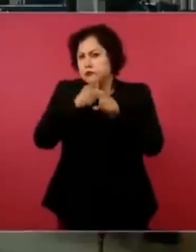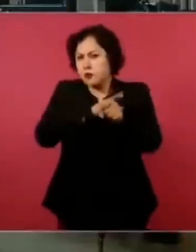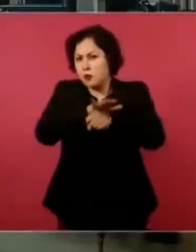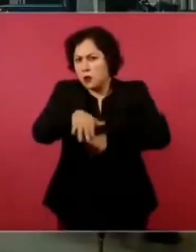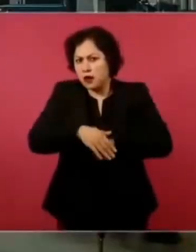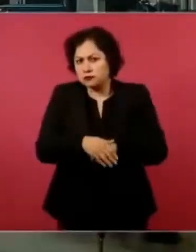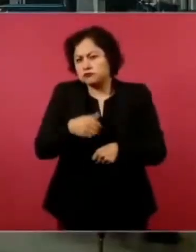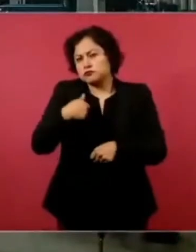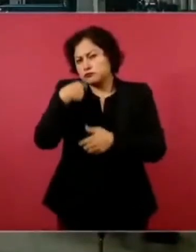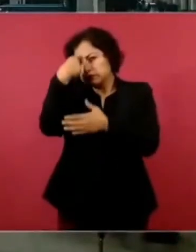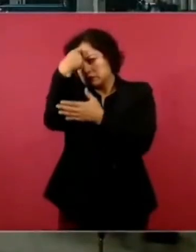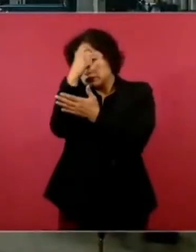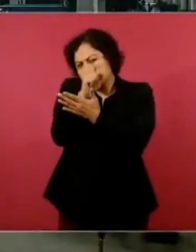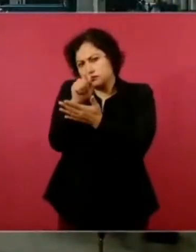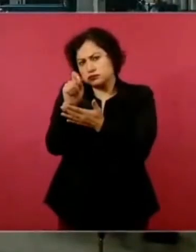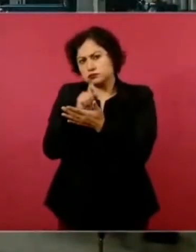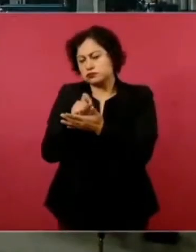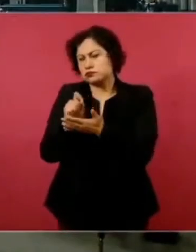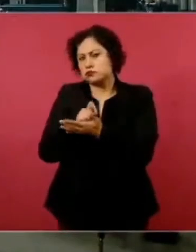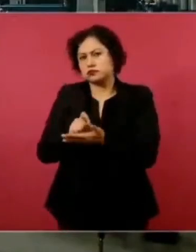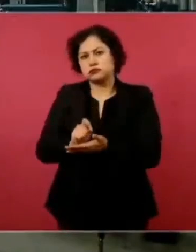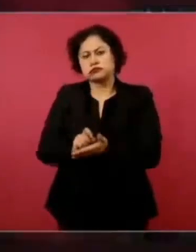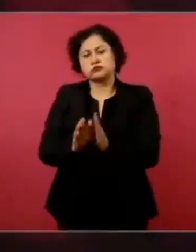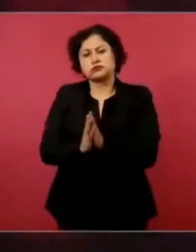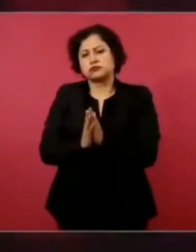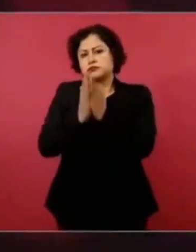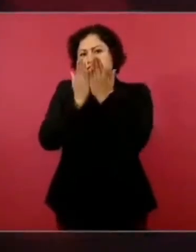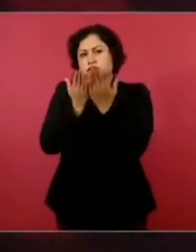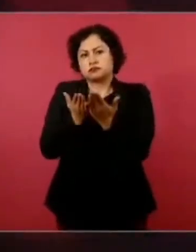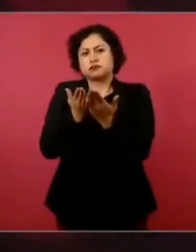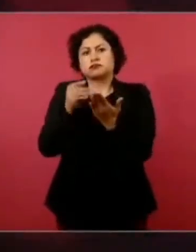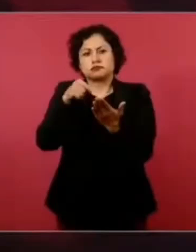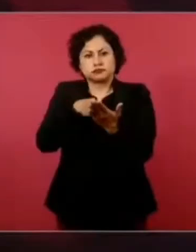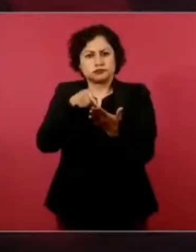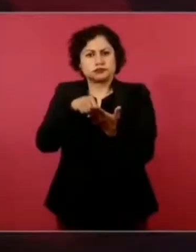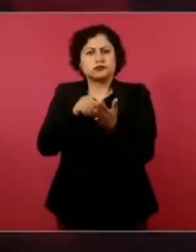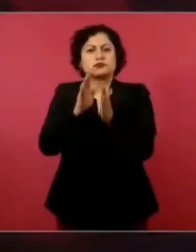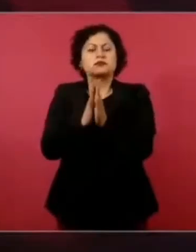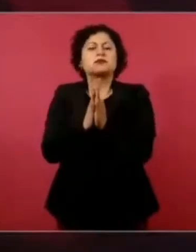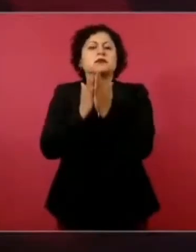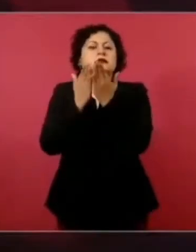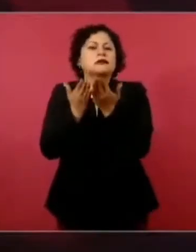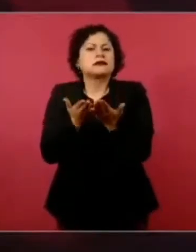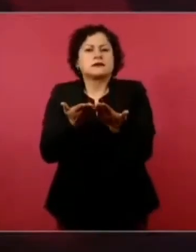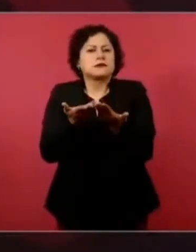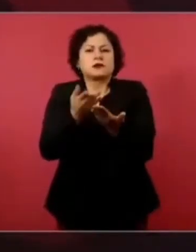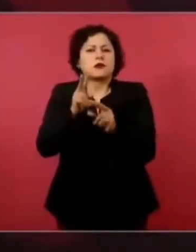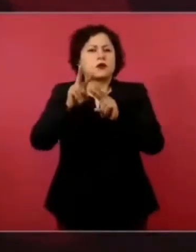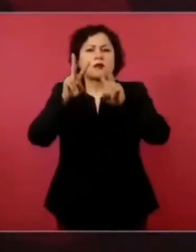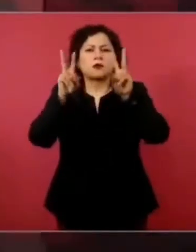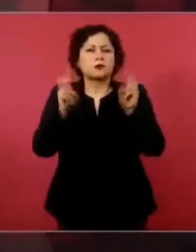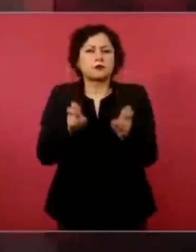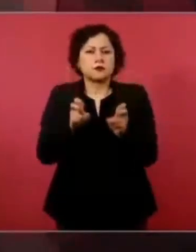Es un libro sobre la